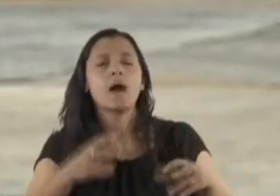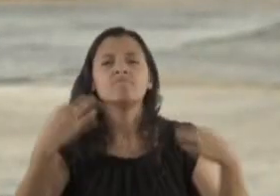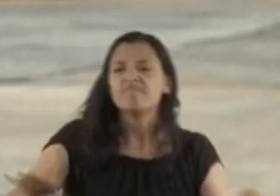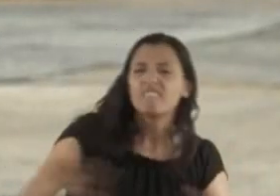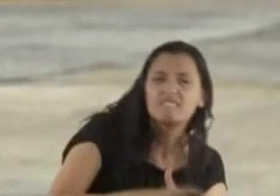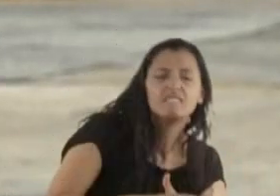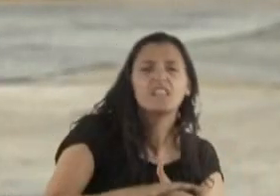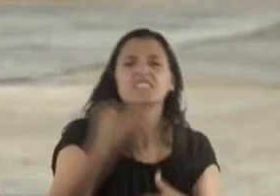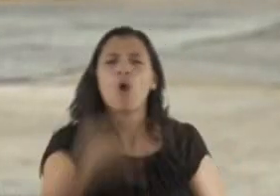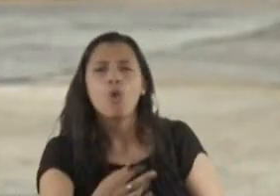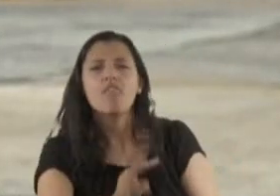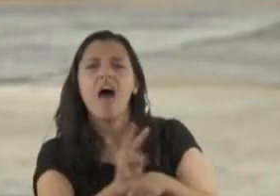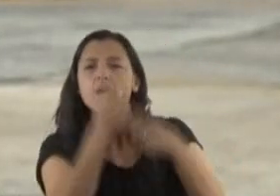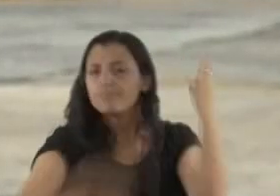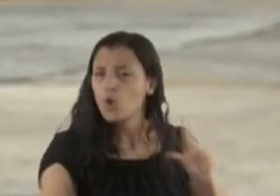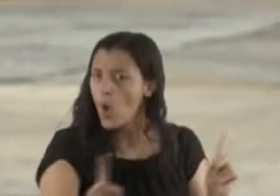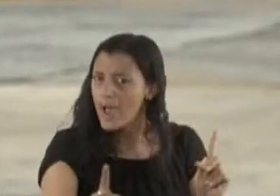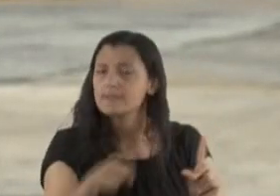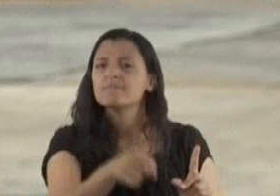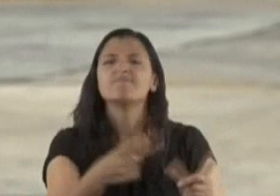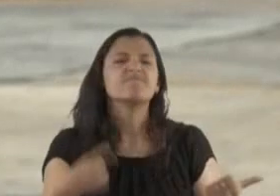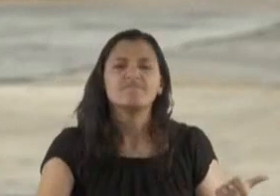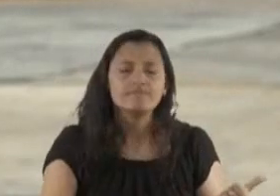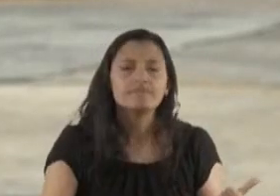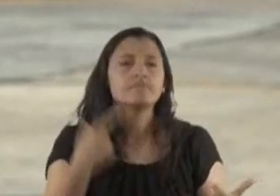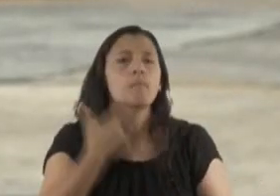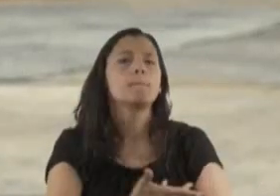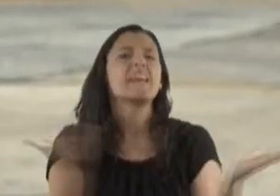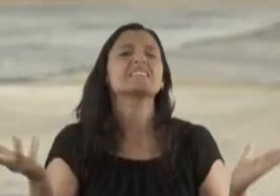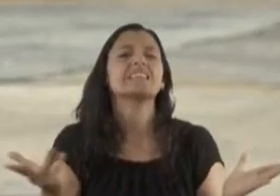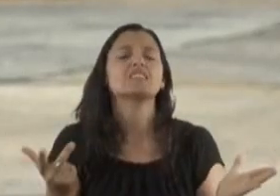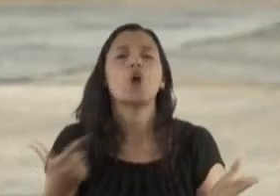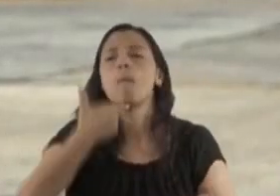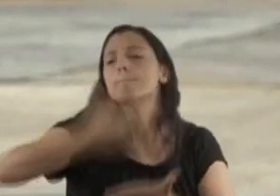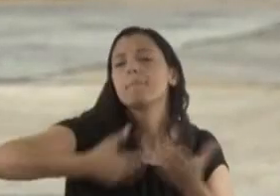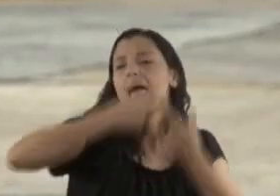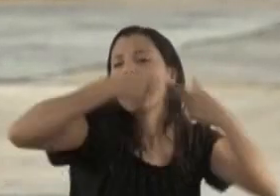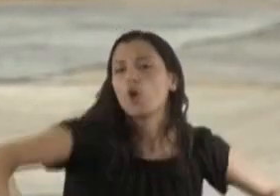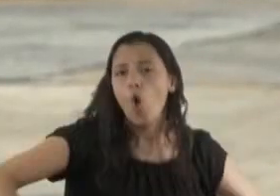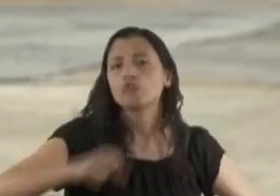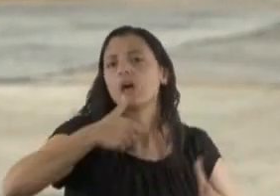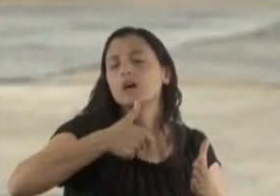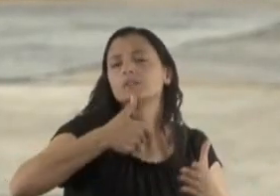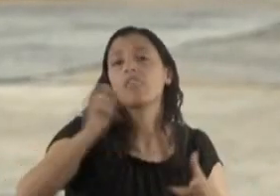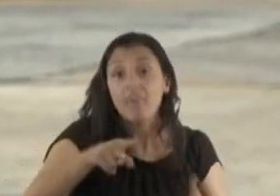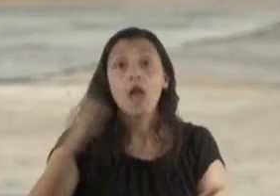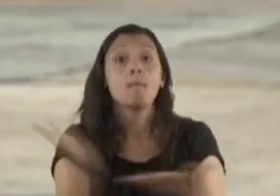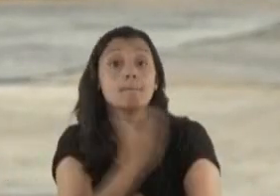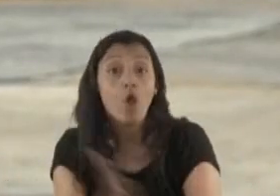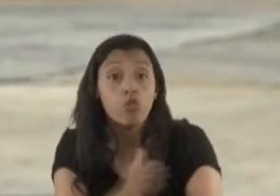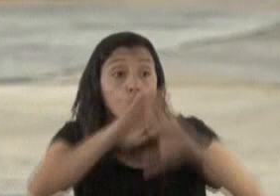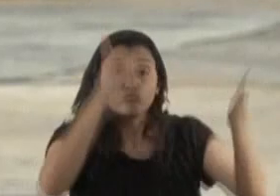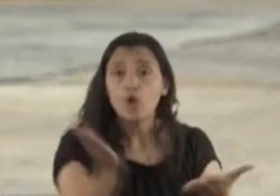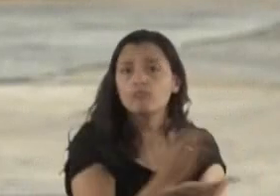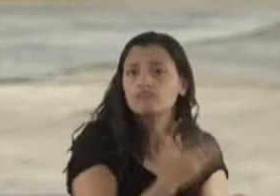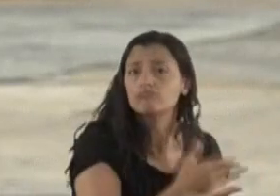eficacia es en función de la presentación de papeles de algunas plantas de producción que no son todas